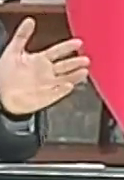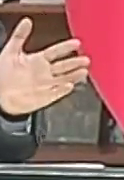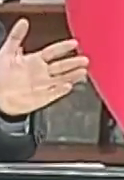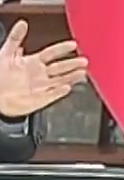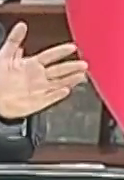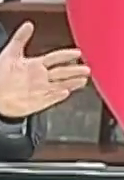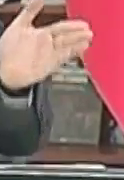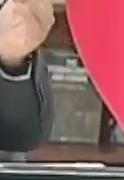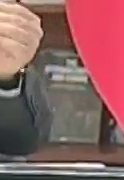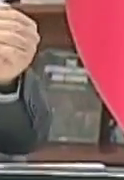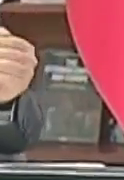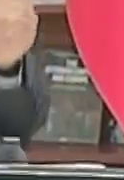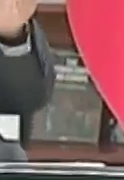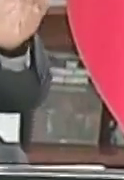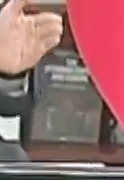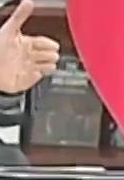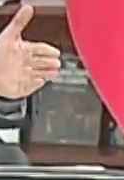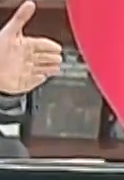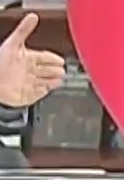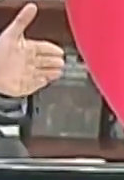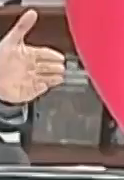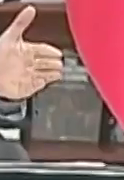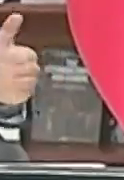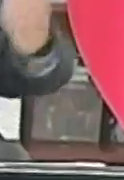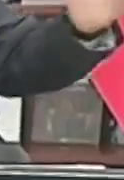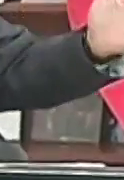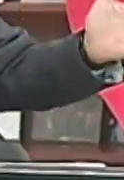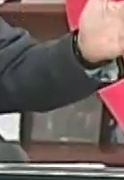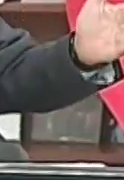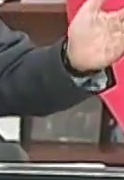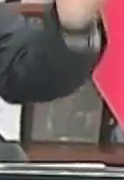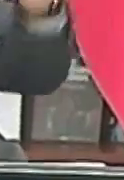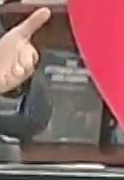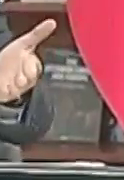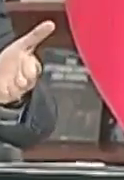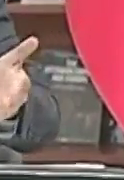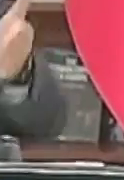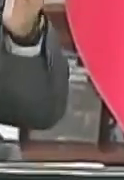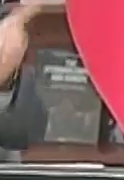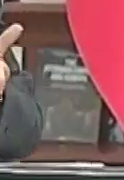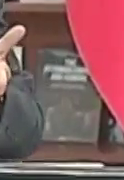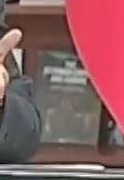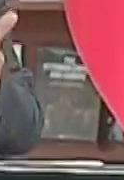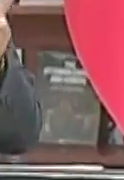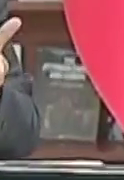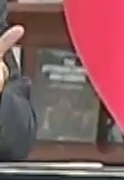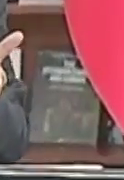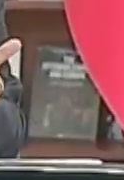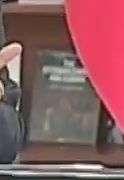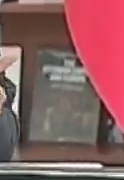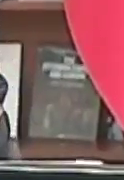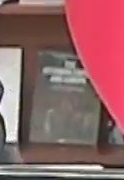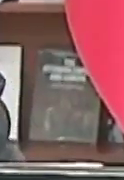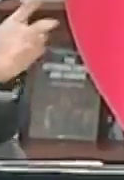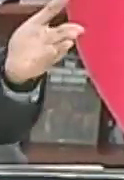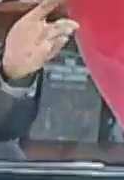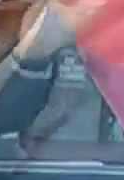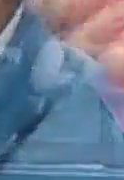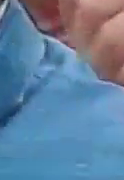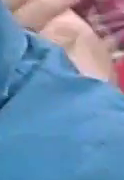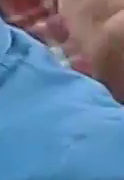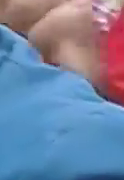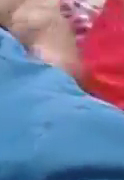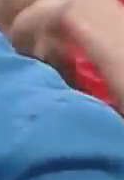Nosotros decimos: la poetisa contó hasta 99 para no retirarse y quedarse con nosotros. Y ella está aquí viva con su verso.